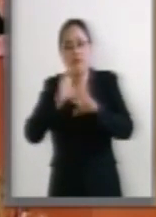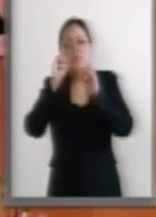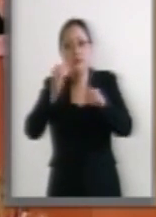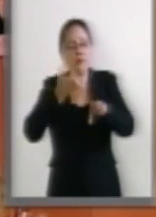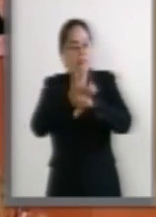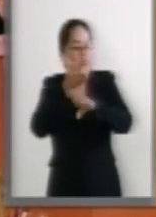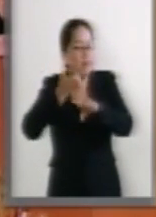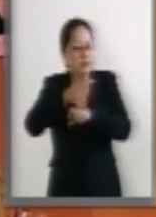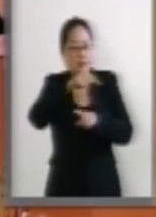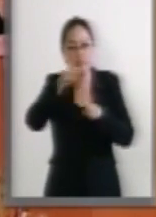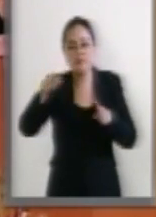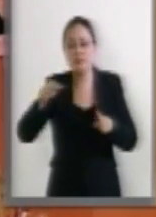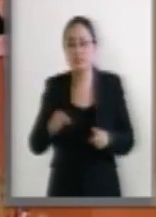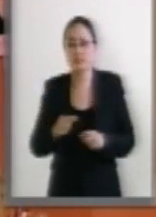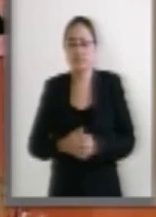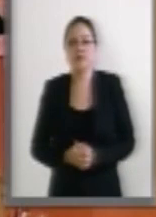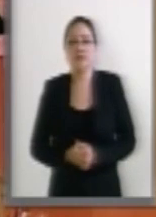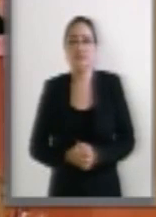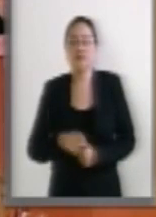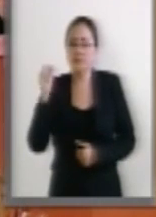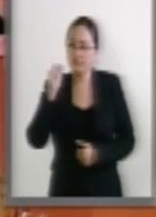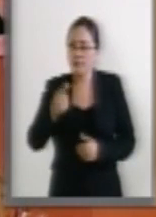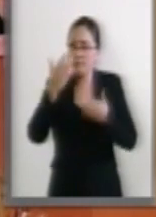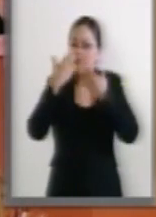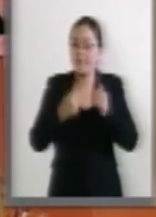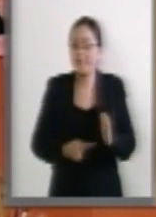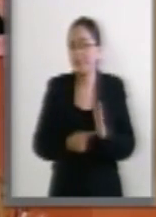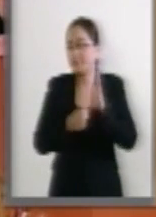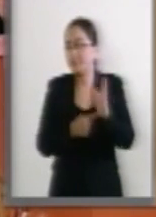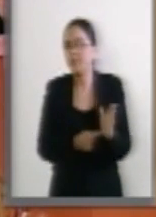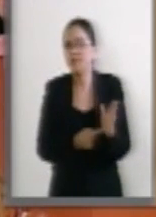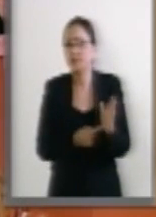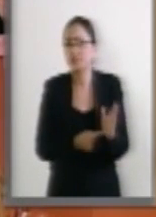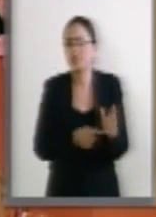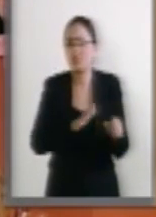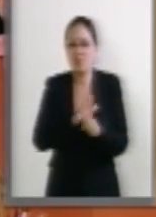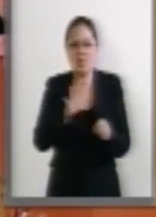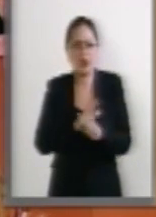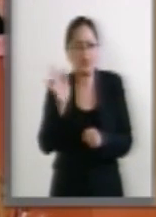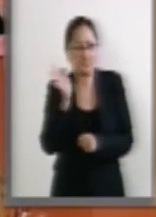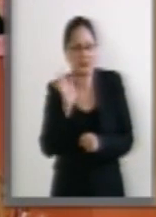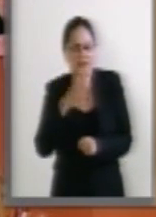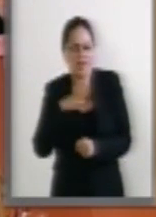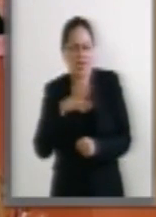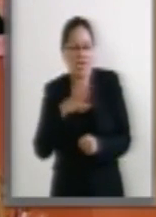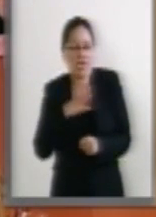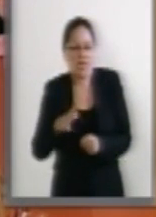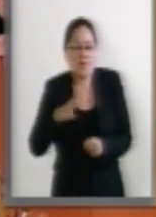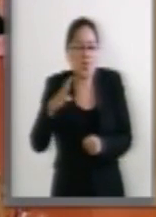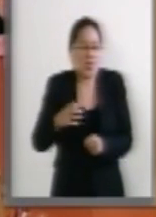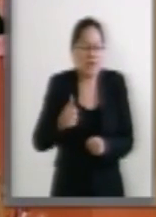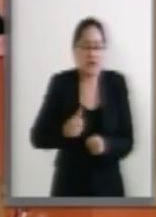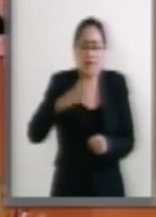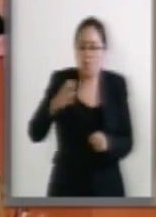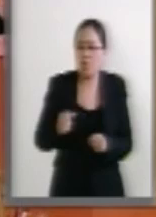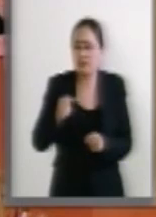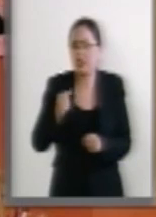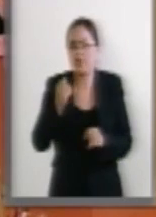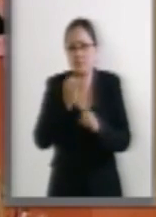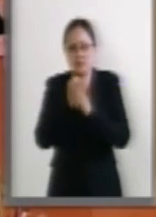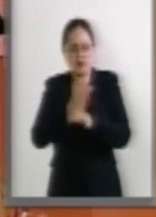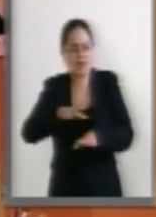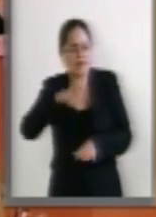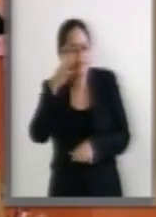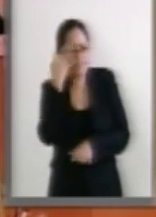federativas, entre las cuales tampoco se contempló la entrega dolosa de información falsa por parte de los